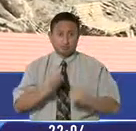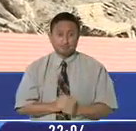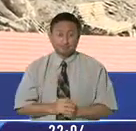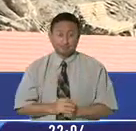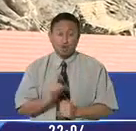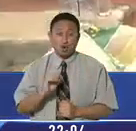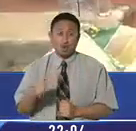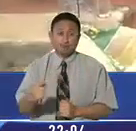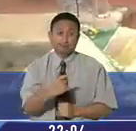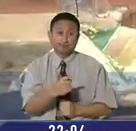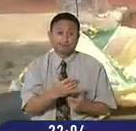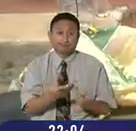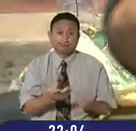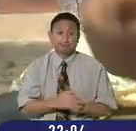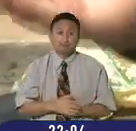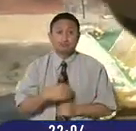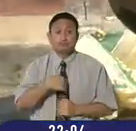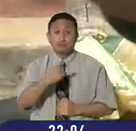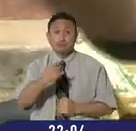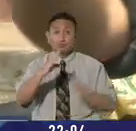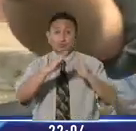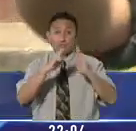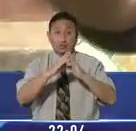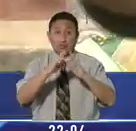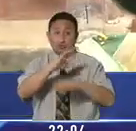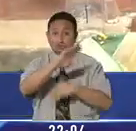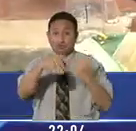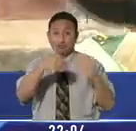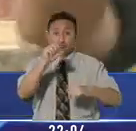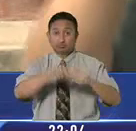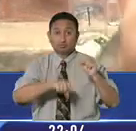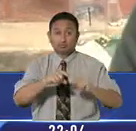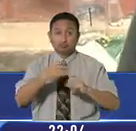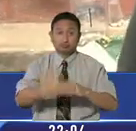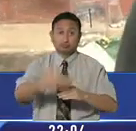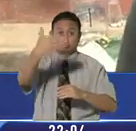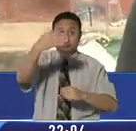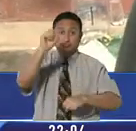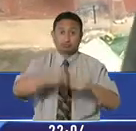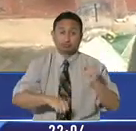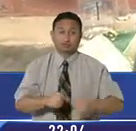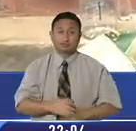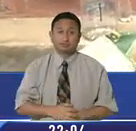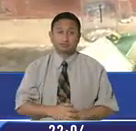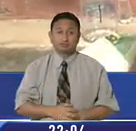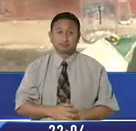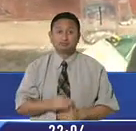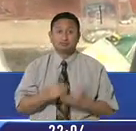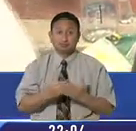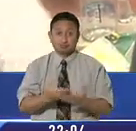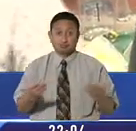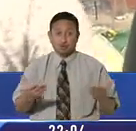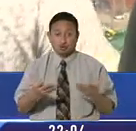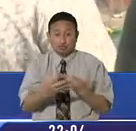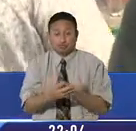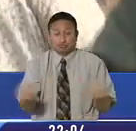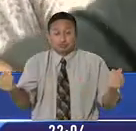que queda de ellas. La construcción donde yo vivía está todito afectado, la pared todito está afectada. Toditas mis cositas igual